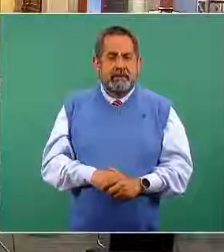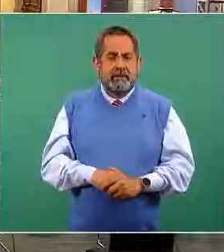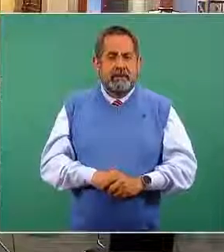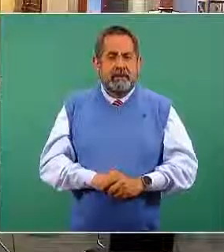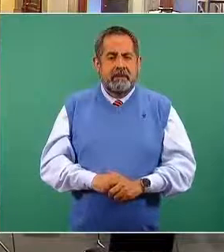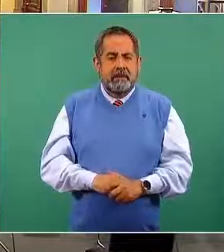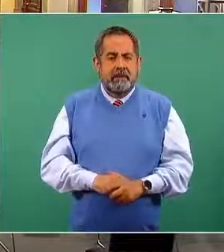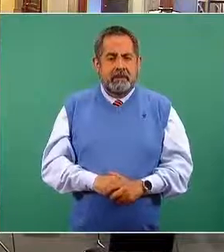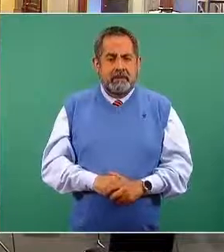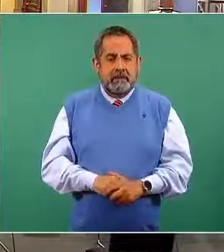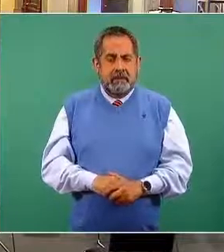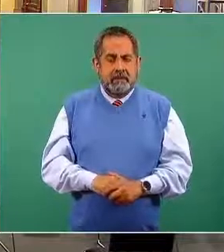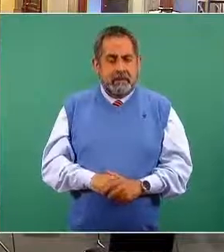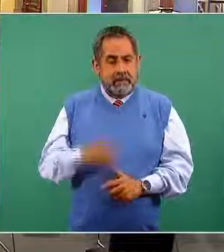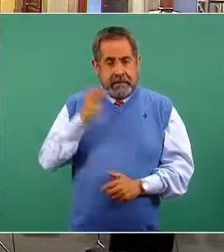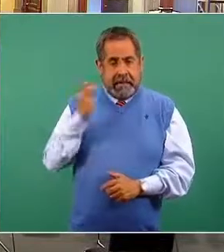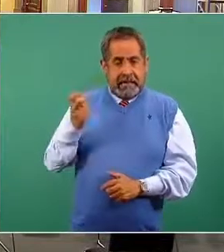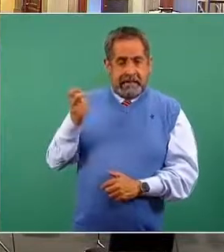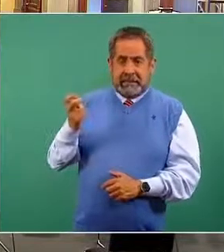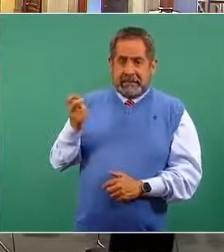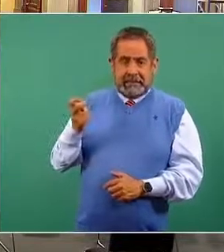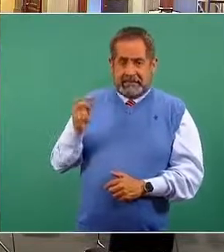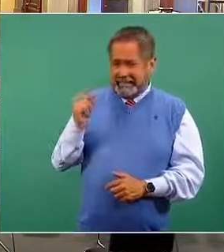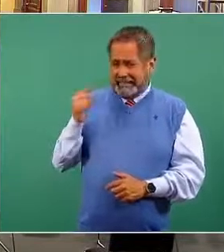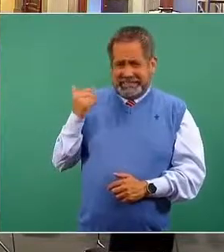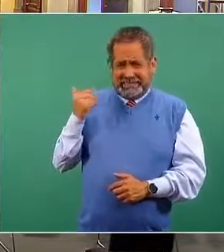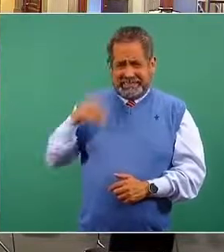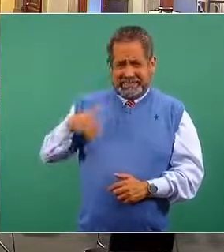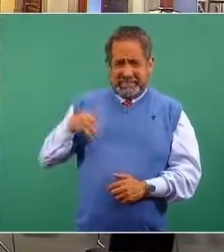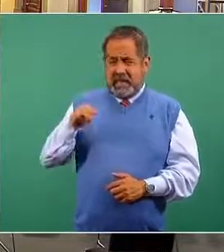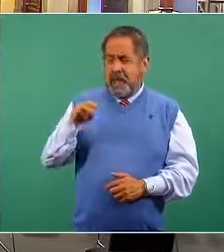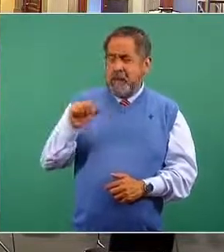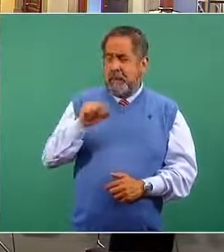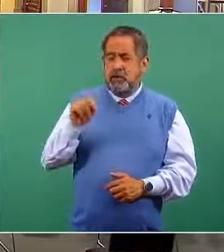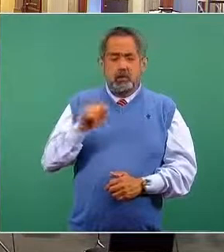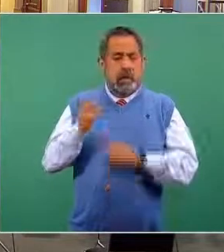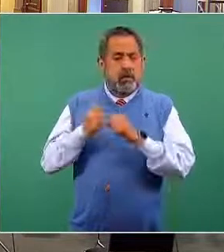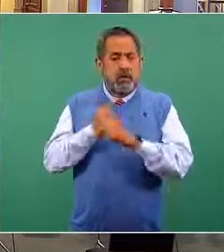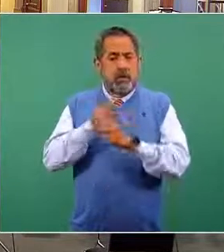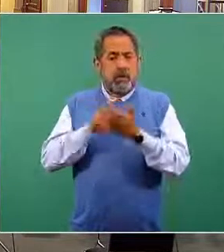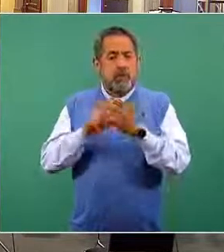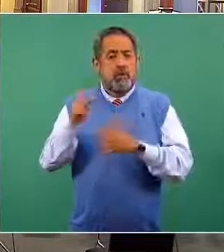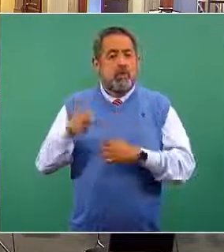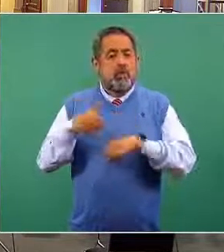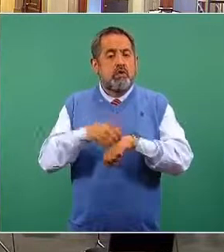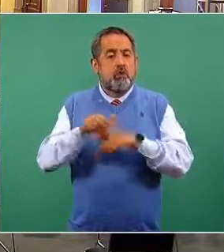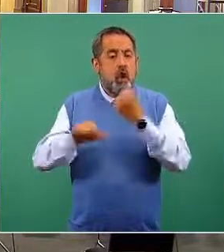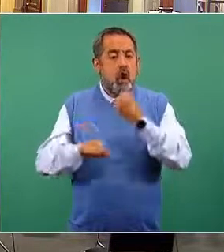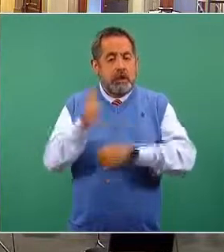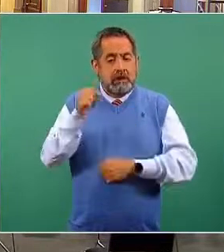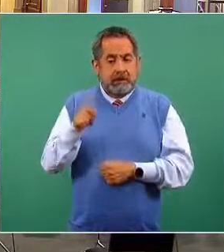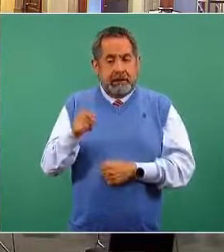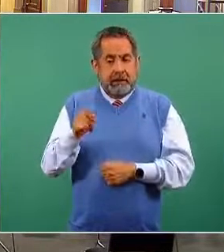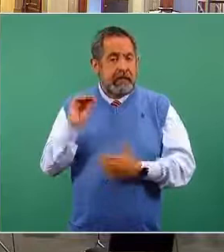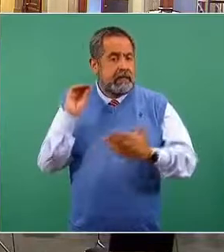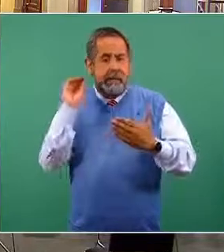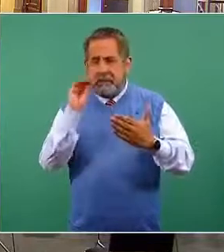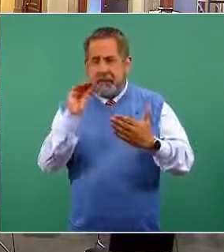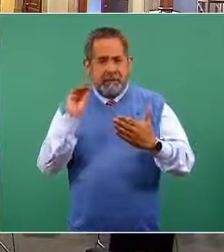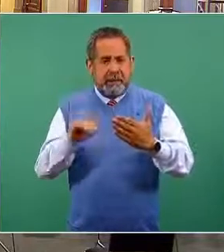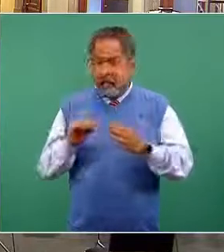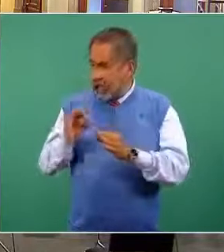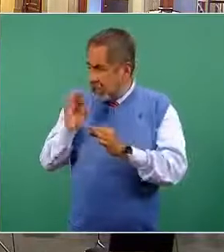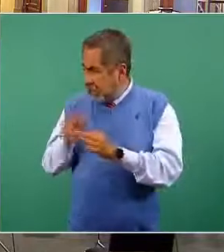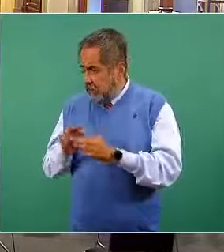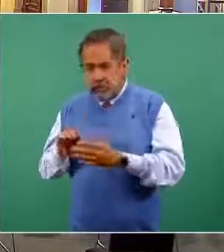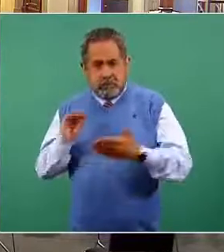primero. Este es el más reciente, marzo de 2021, y es el número 11. Esto se va poniendo en tiempo real, ¿eh?